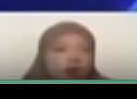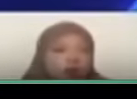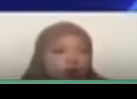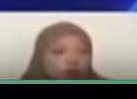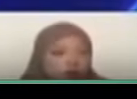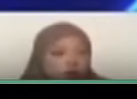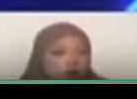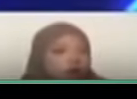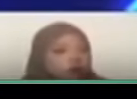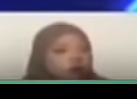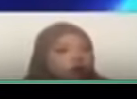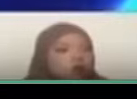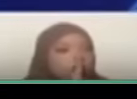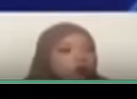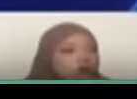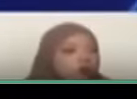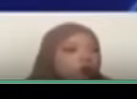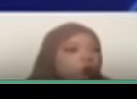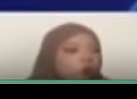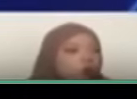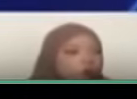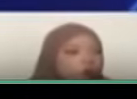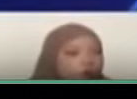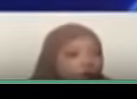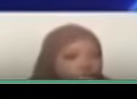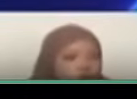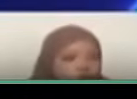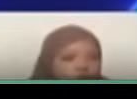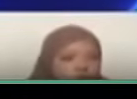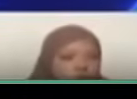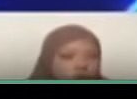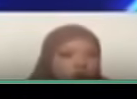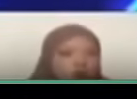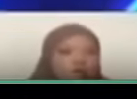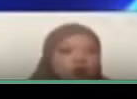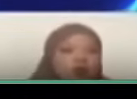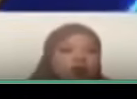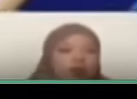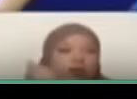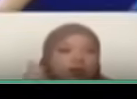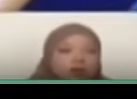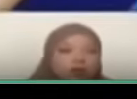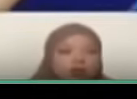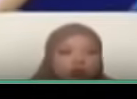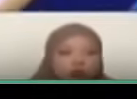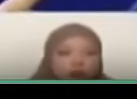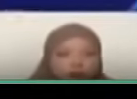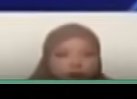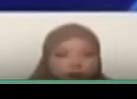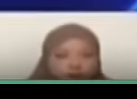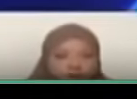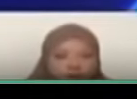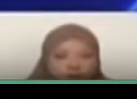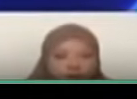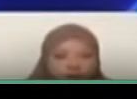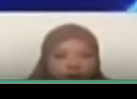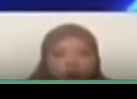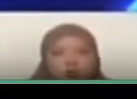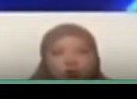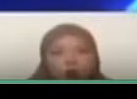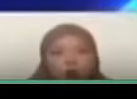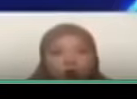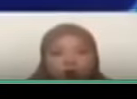las televisoras y en los medios de ellos. La crisis política en Venezuela se profundizó tras las elecciones del 28J,